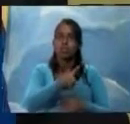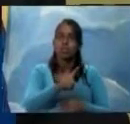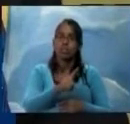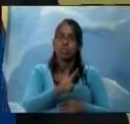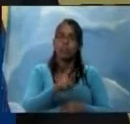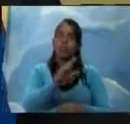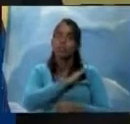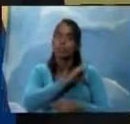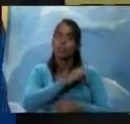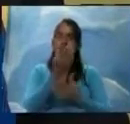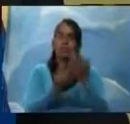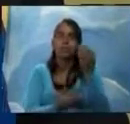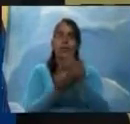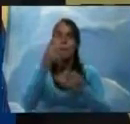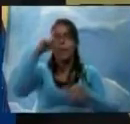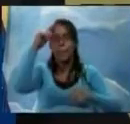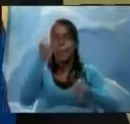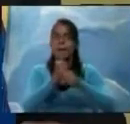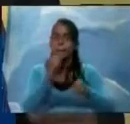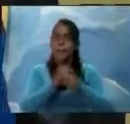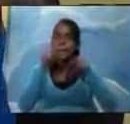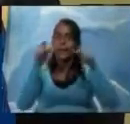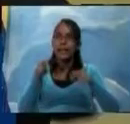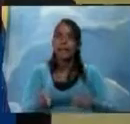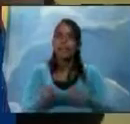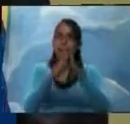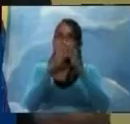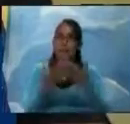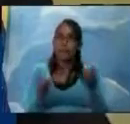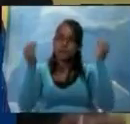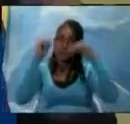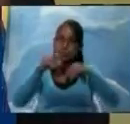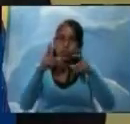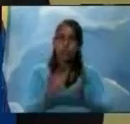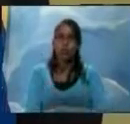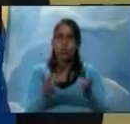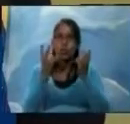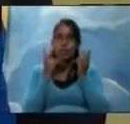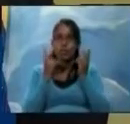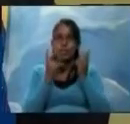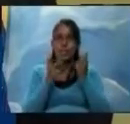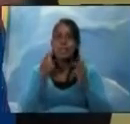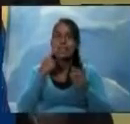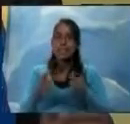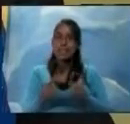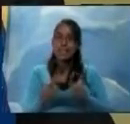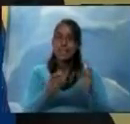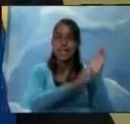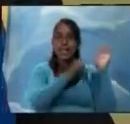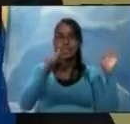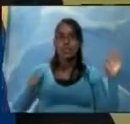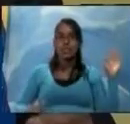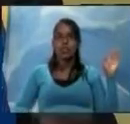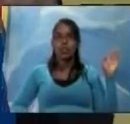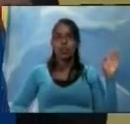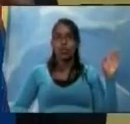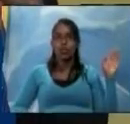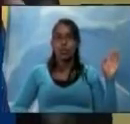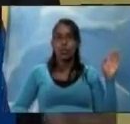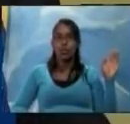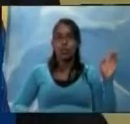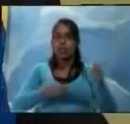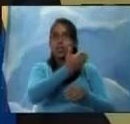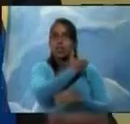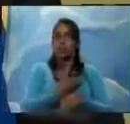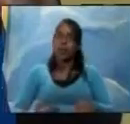en sus manos. Trabaje para que esta palabra se recalque en su vida. Mire lo que le dice el Señor. El